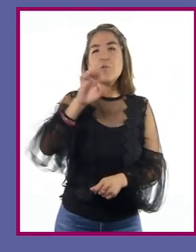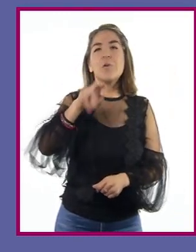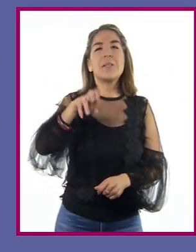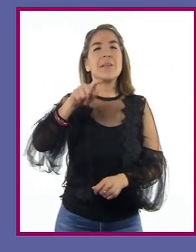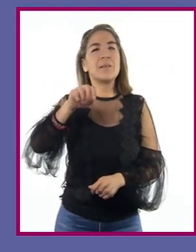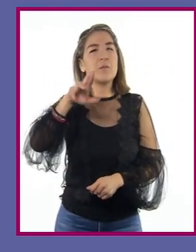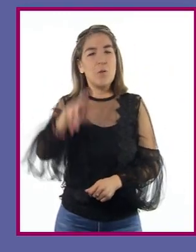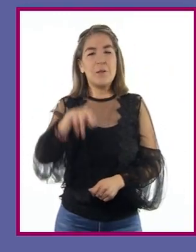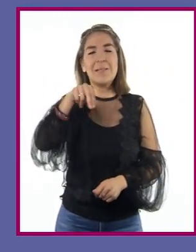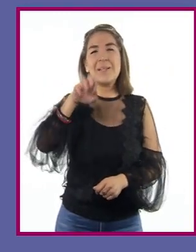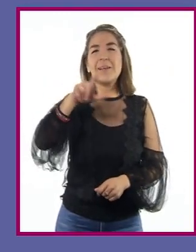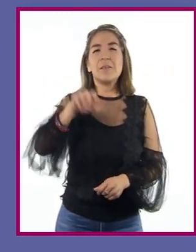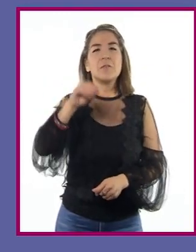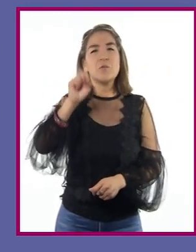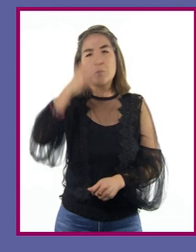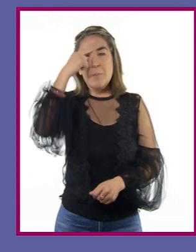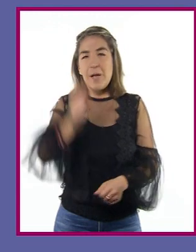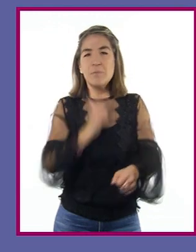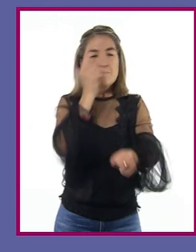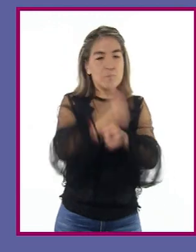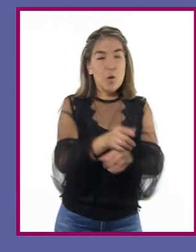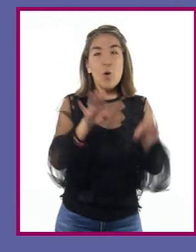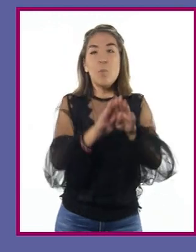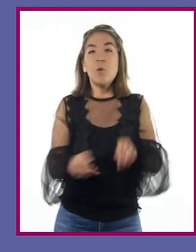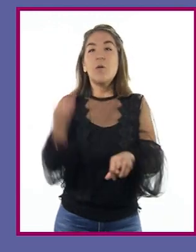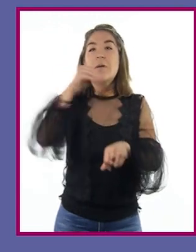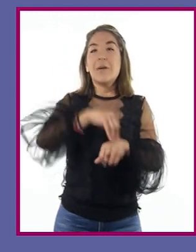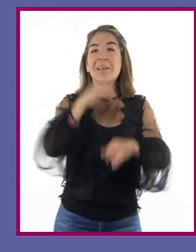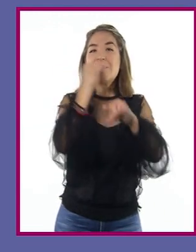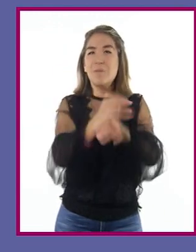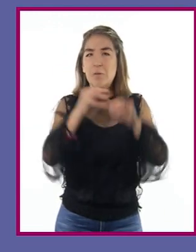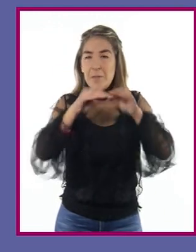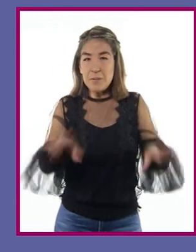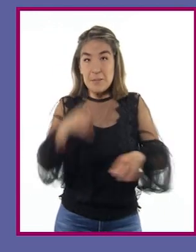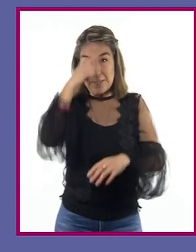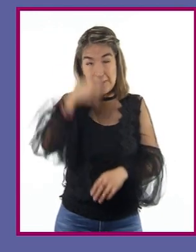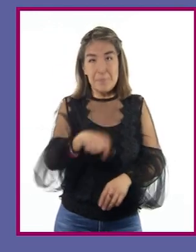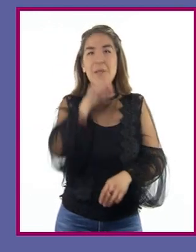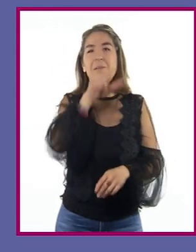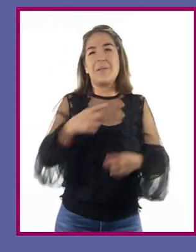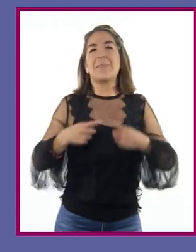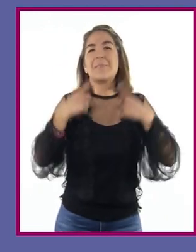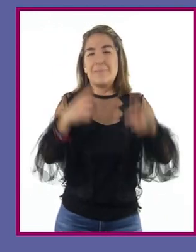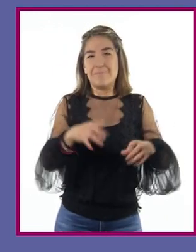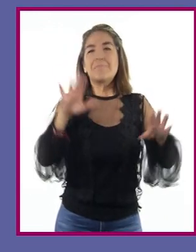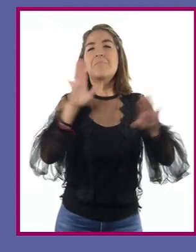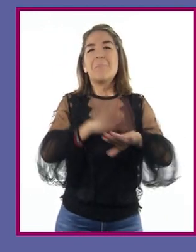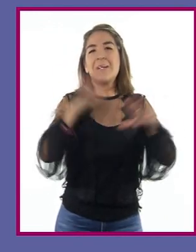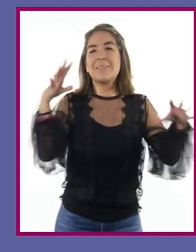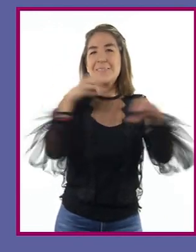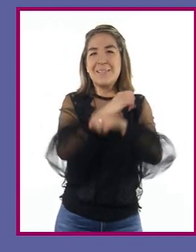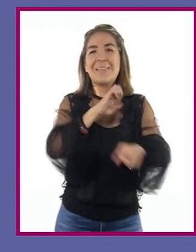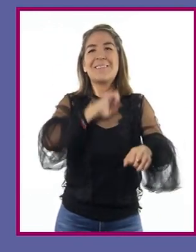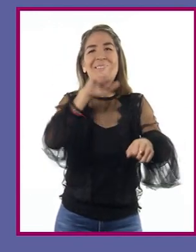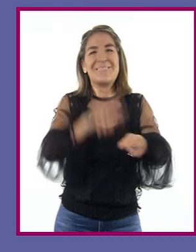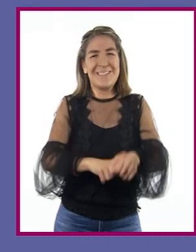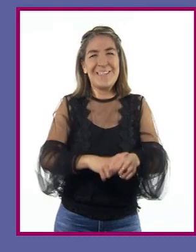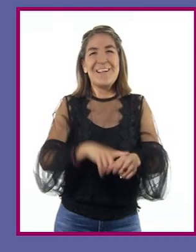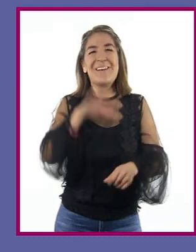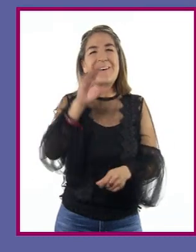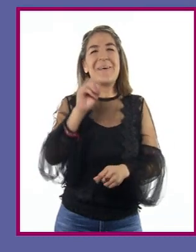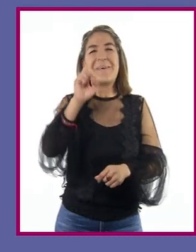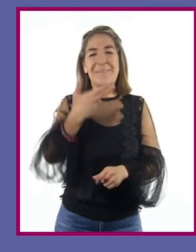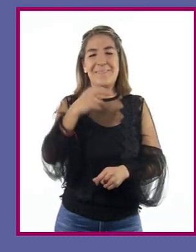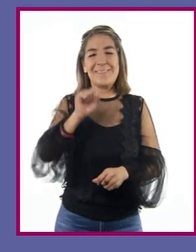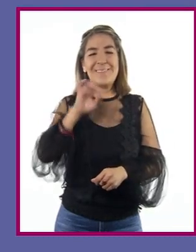nexos que usamos para identificar o introducir un argumento y darle un sentido más específico, cohesión y coherencia a lo